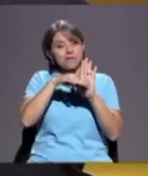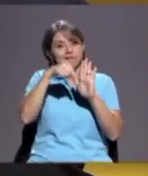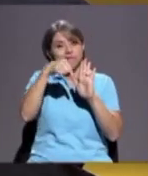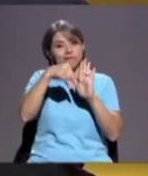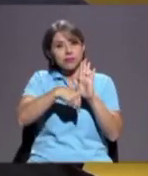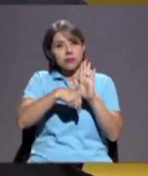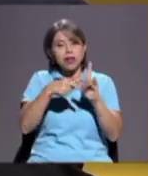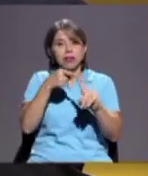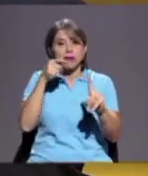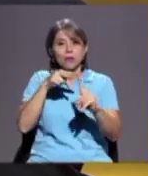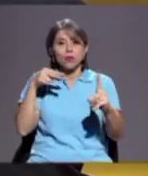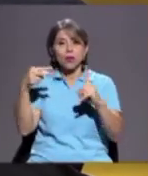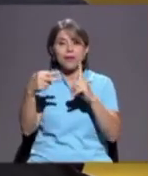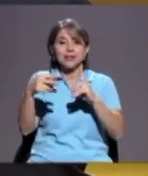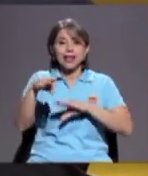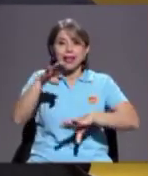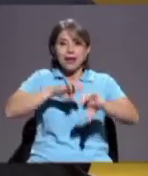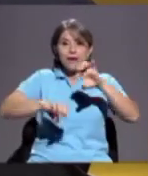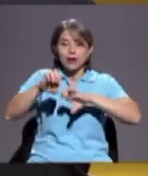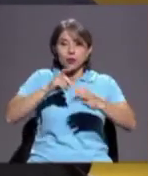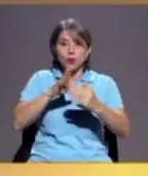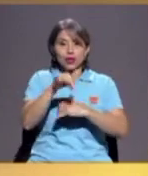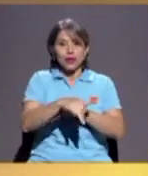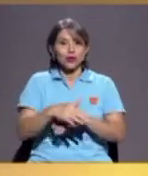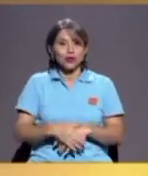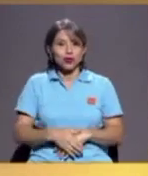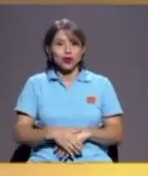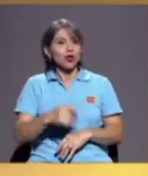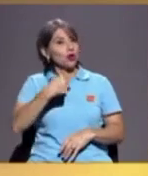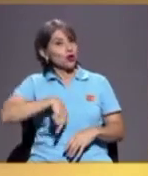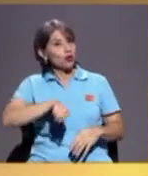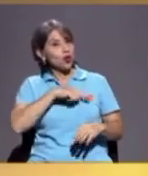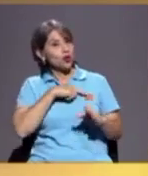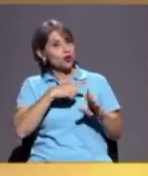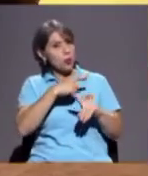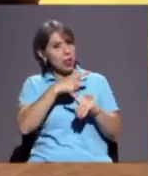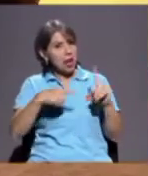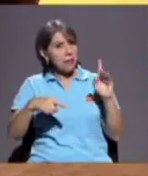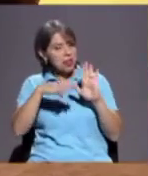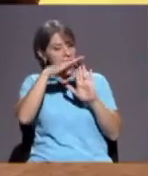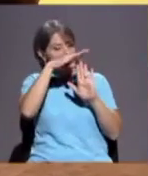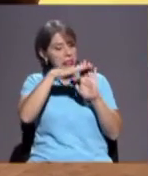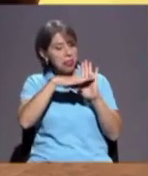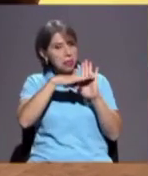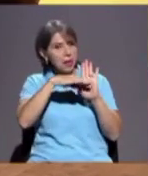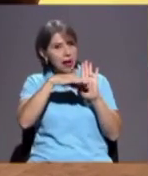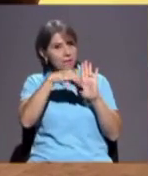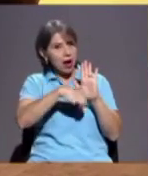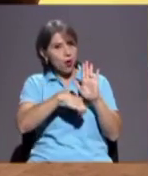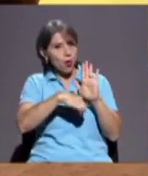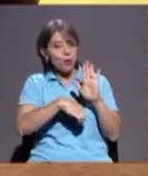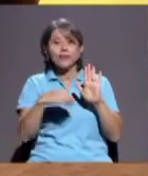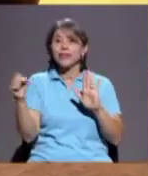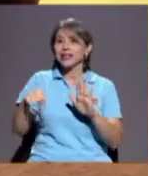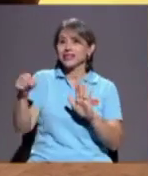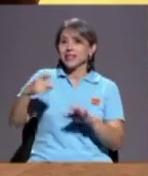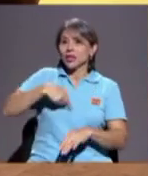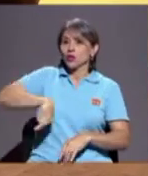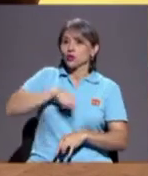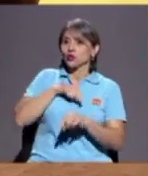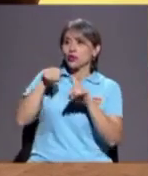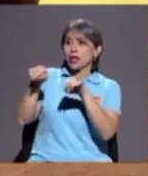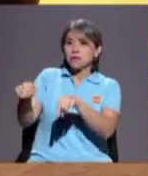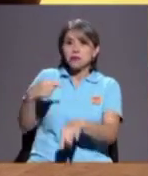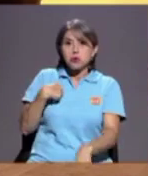gestión y de evaluación de los proyectos, ¿verdad? De la mitad para abajo estaríamos. Exactamente, ¿verdad? Ahí nos quedamos por razones que no entiendo,